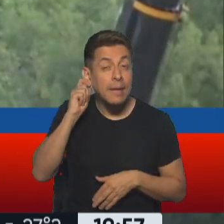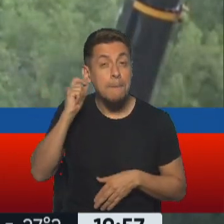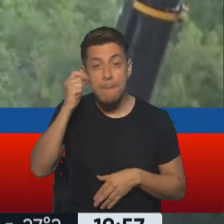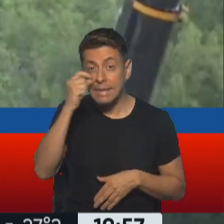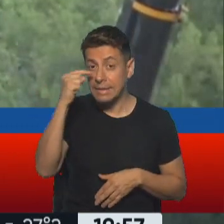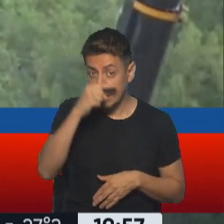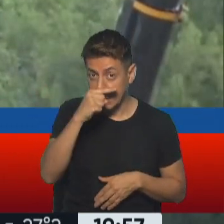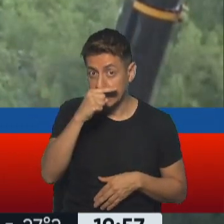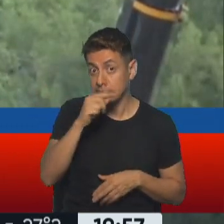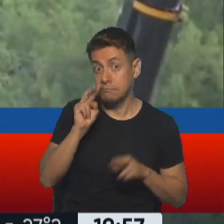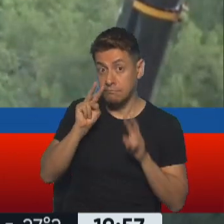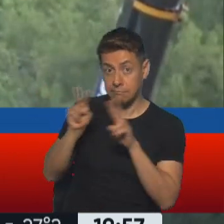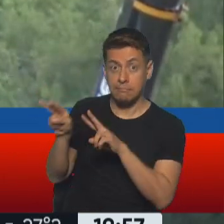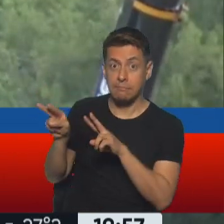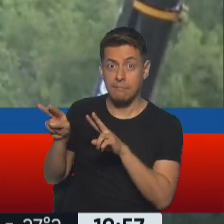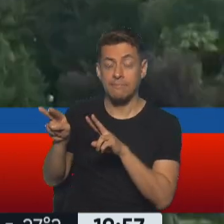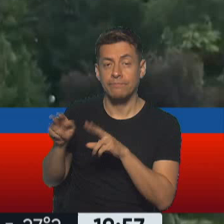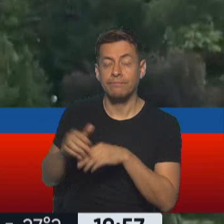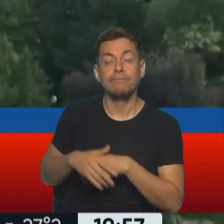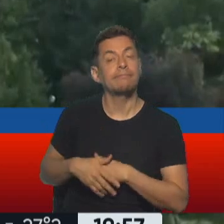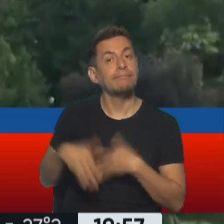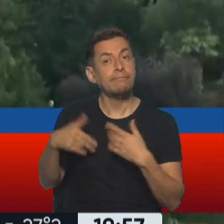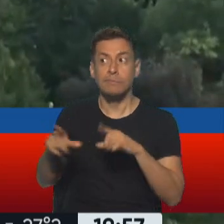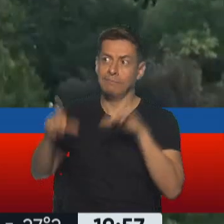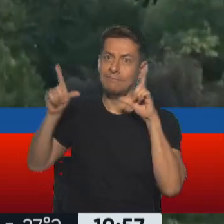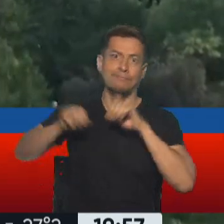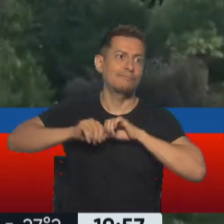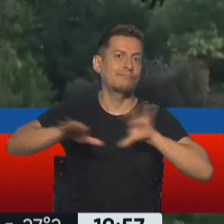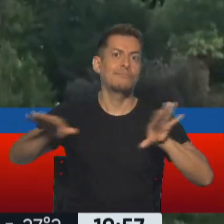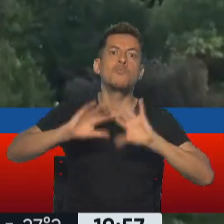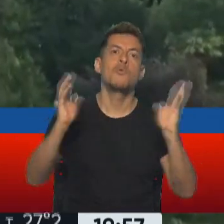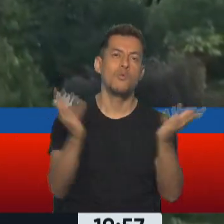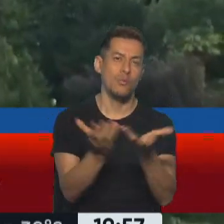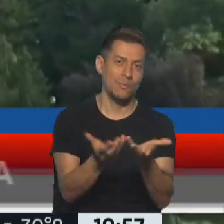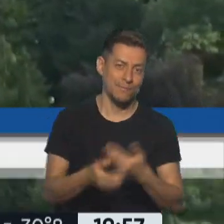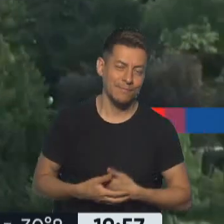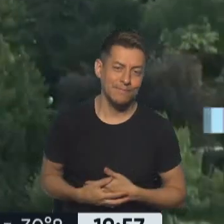27 años. Ahí increíble. Lo tenés. Bueno, la imagen que recorre el mundo y la compartimos, claro, con todo el país.